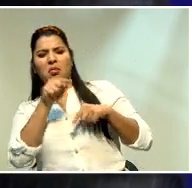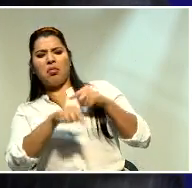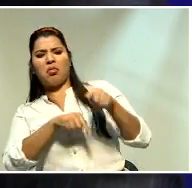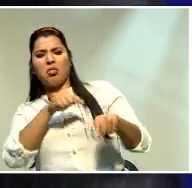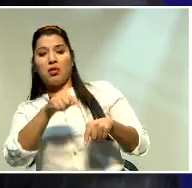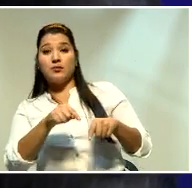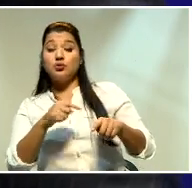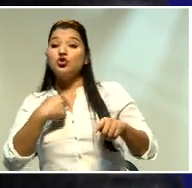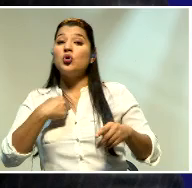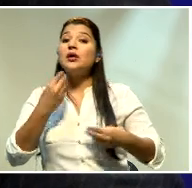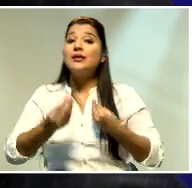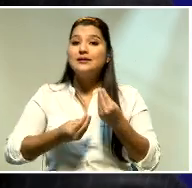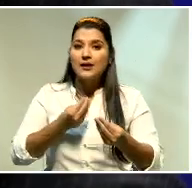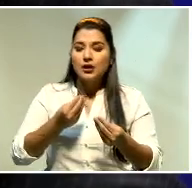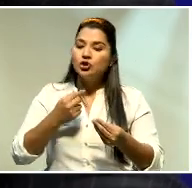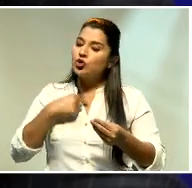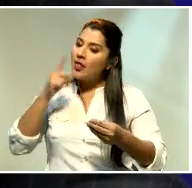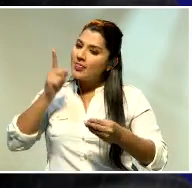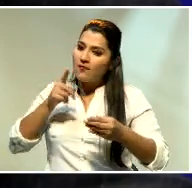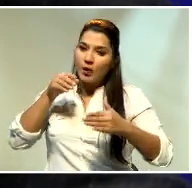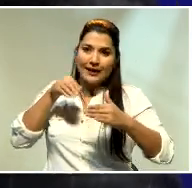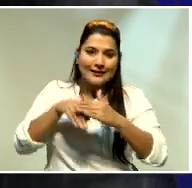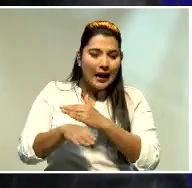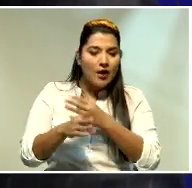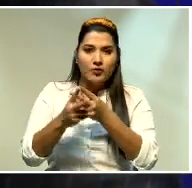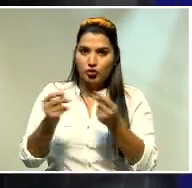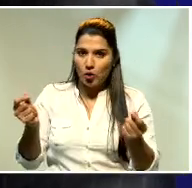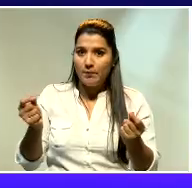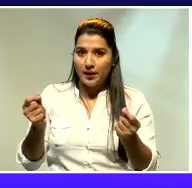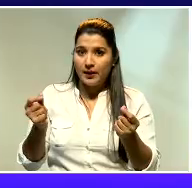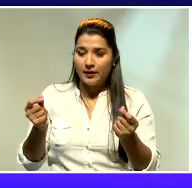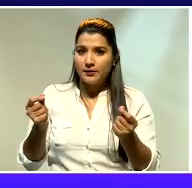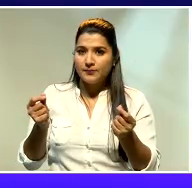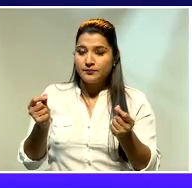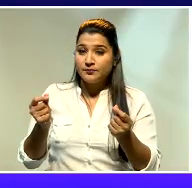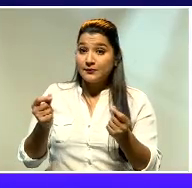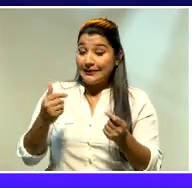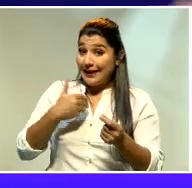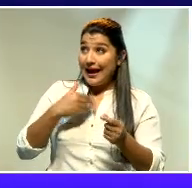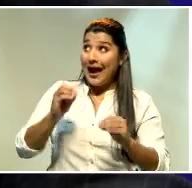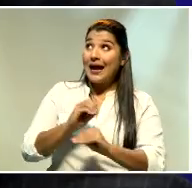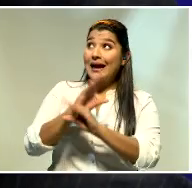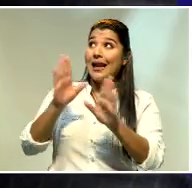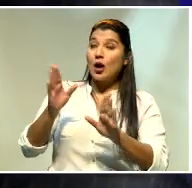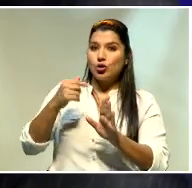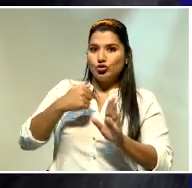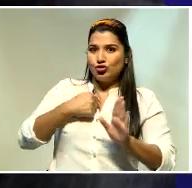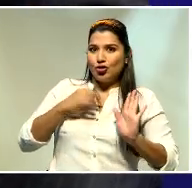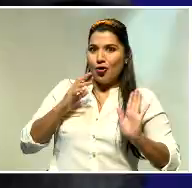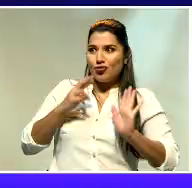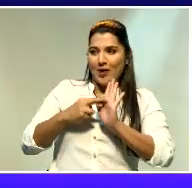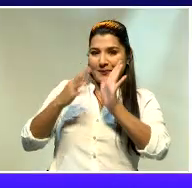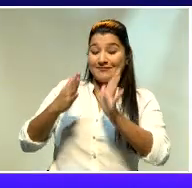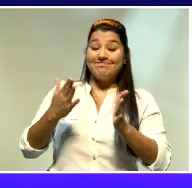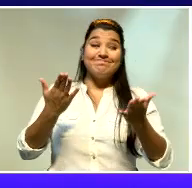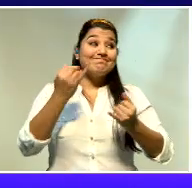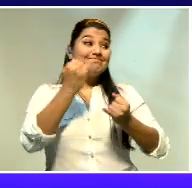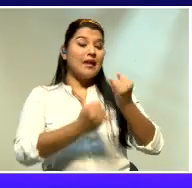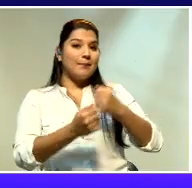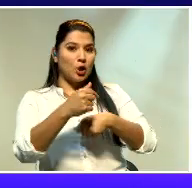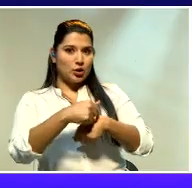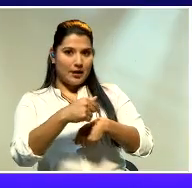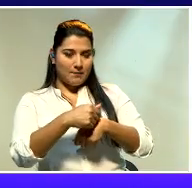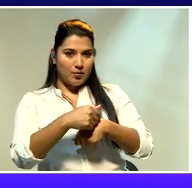me toca es meterme de lleno y resolver. Y también tengo claro que yo soy la cara de ese proceso. Se nos fue el